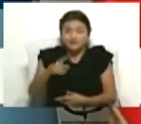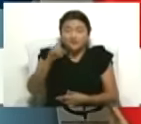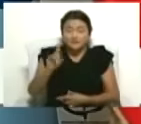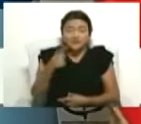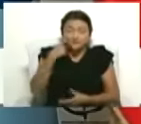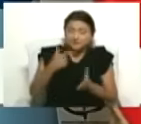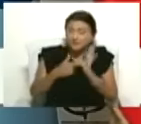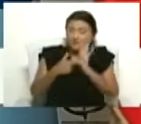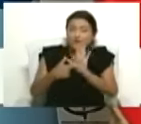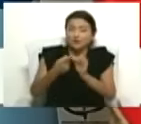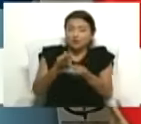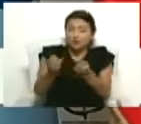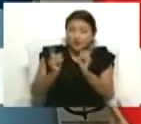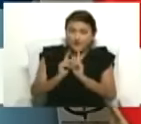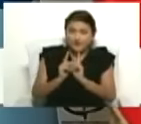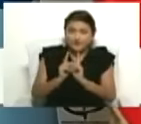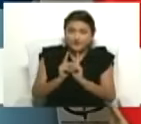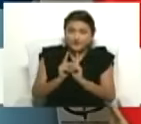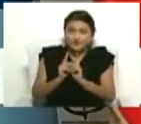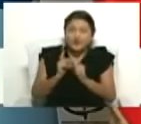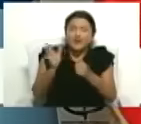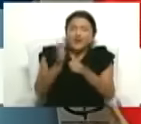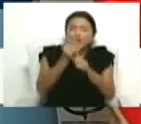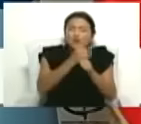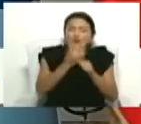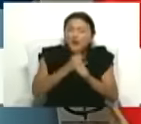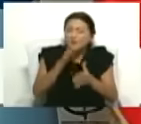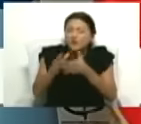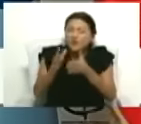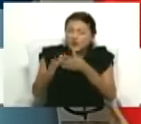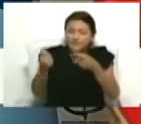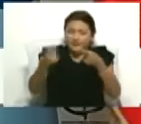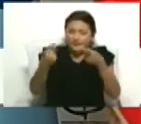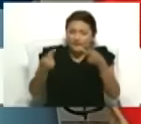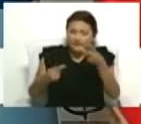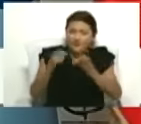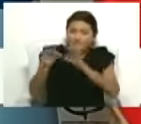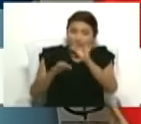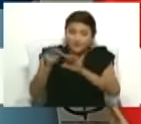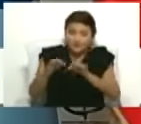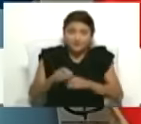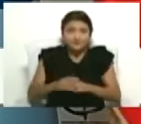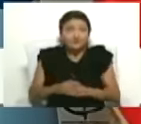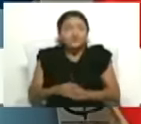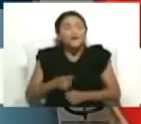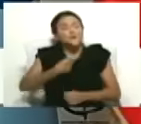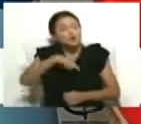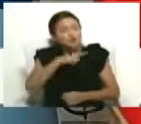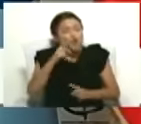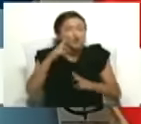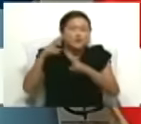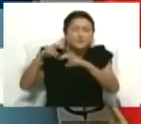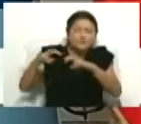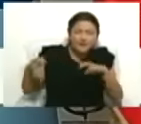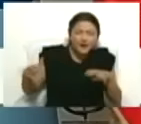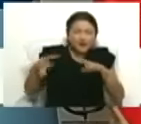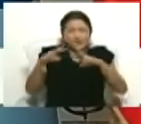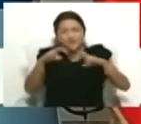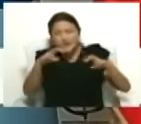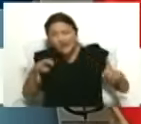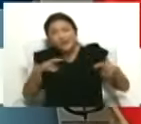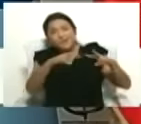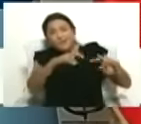todos ustedes los siguientes hallazgos. Luego de varias diligencias de investigación, se